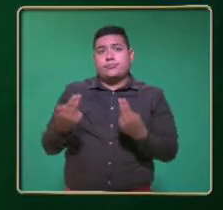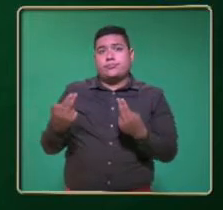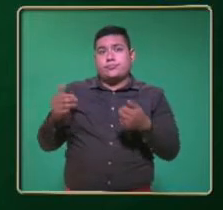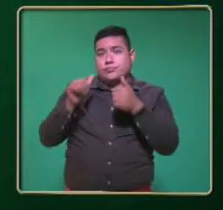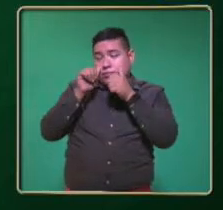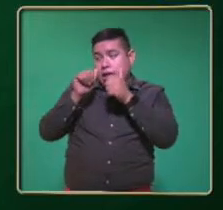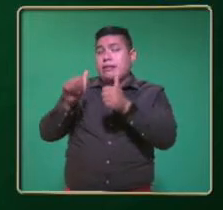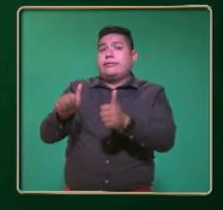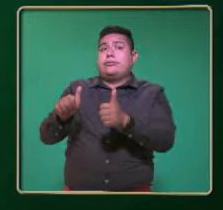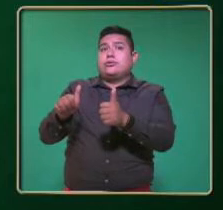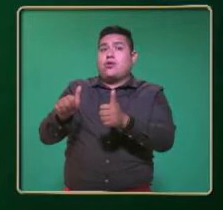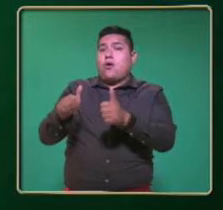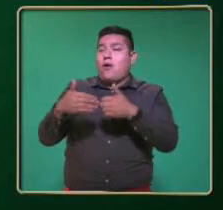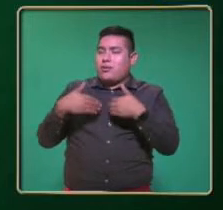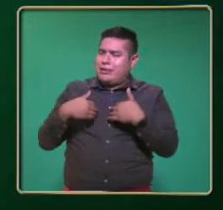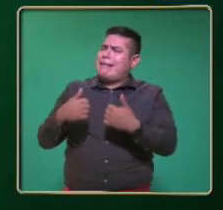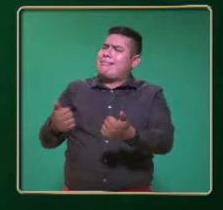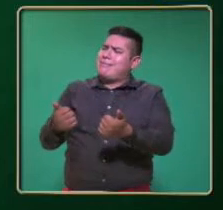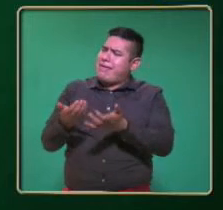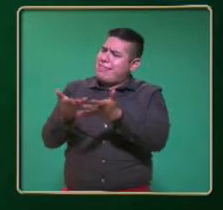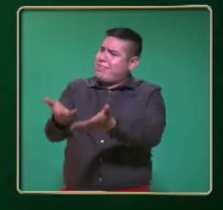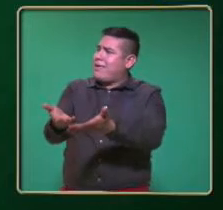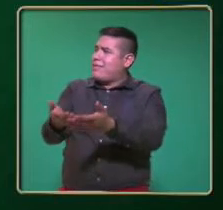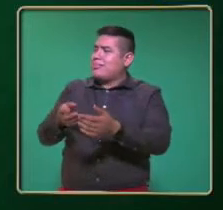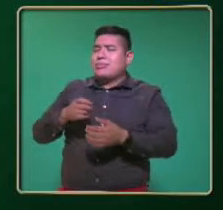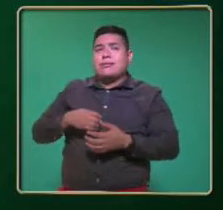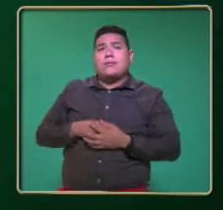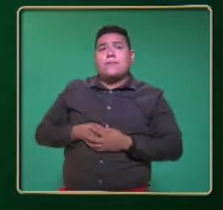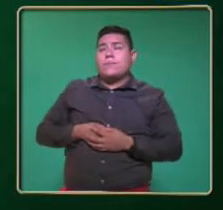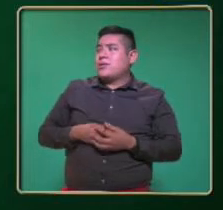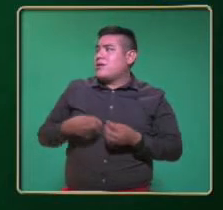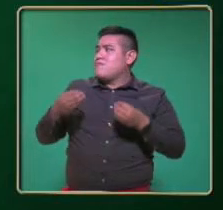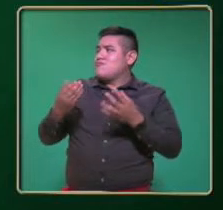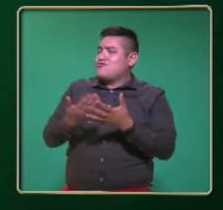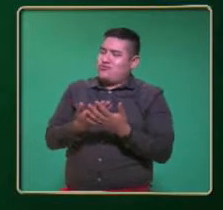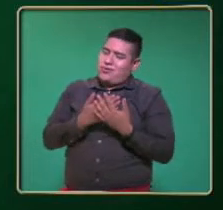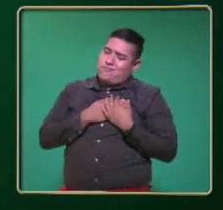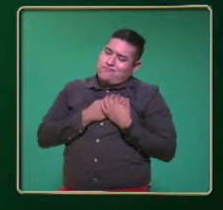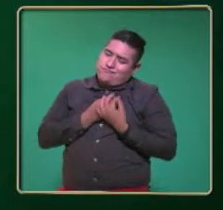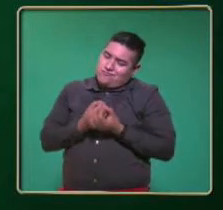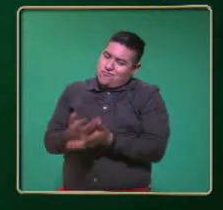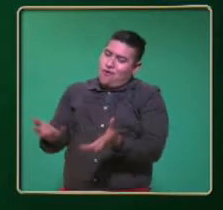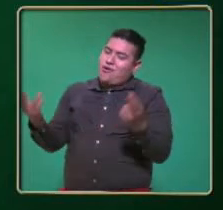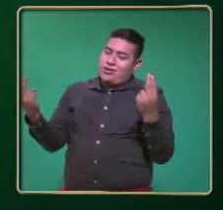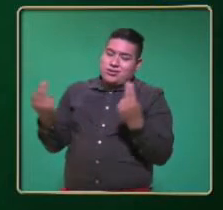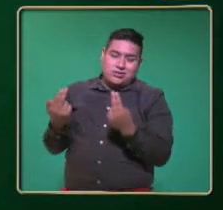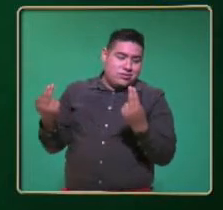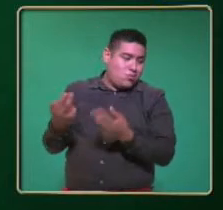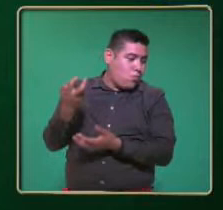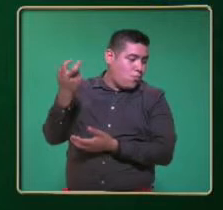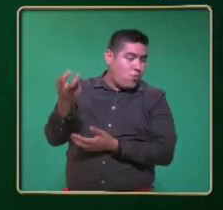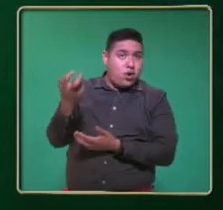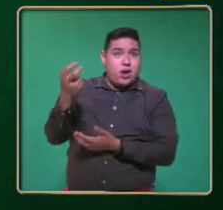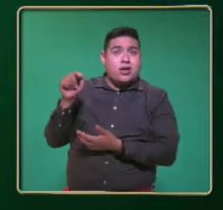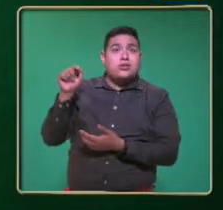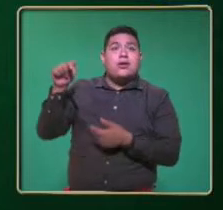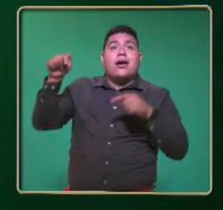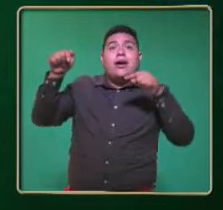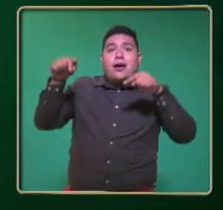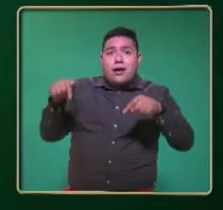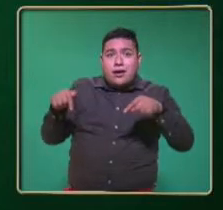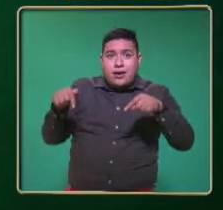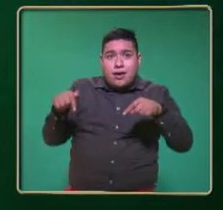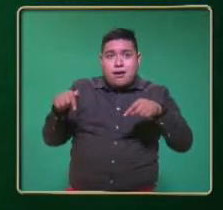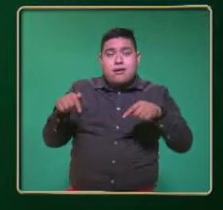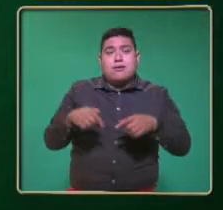atención, comprensión y sobre todo mucho amor. Es por ello que nosotros aquí les vamos